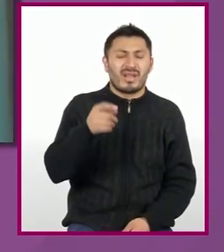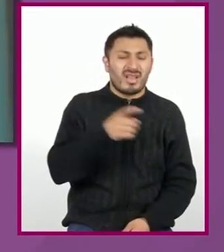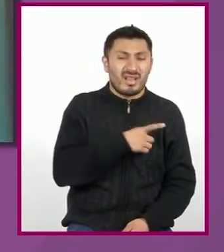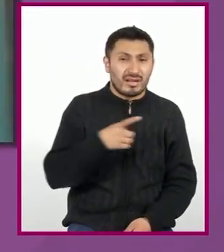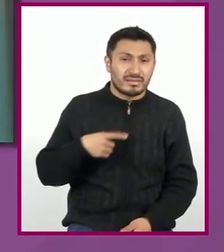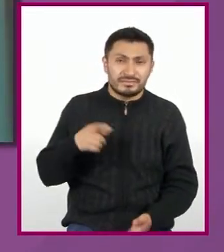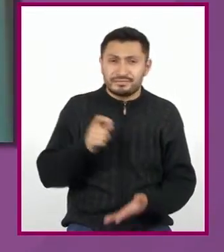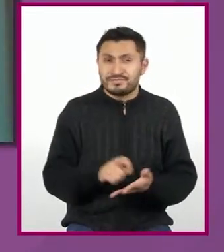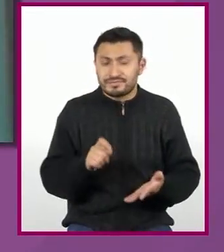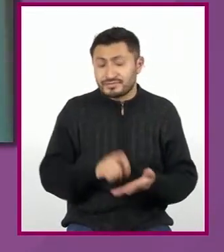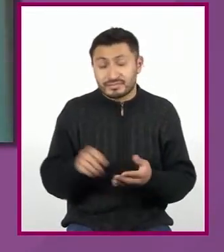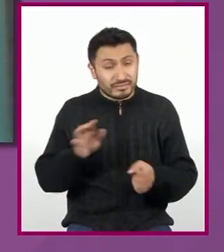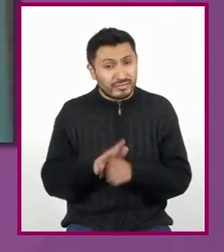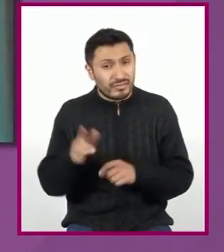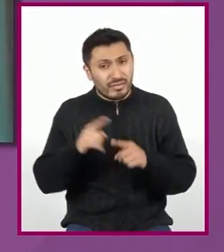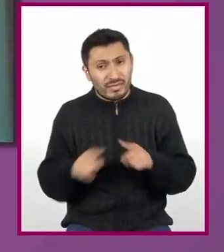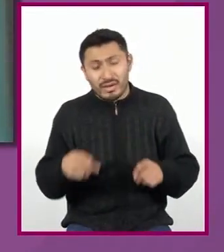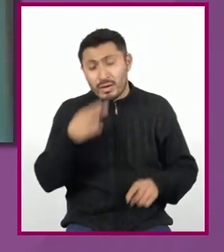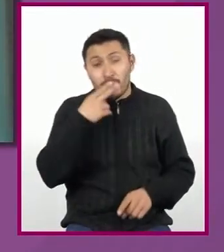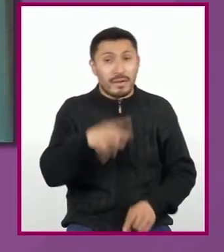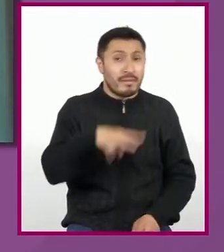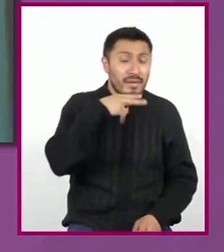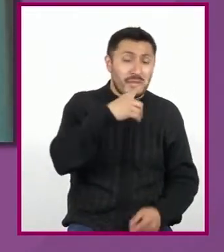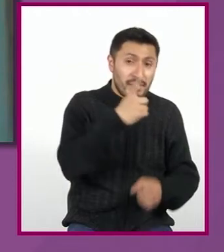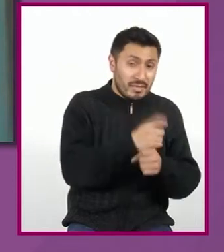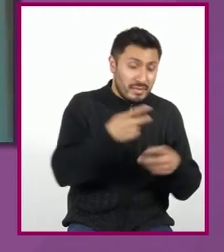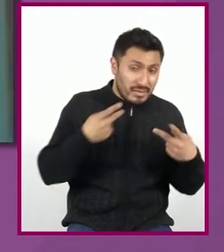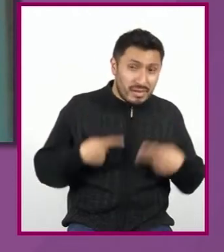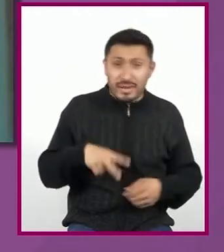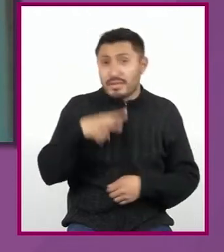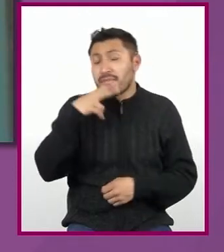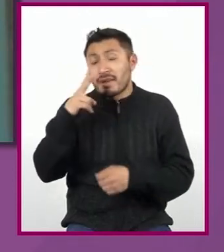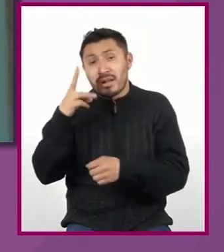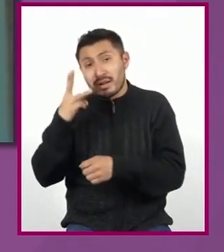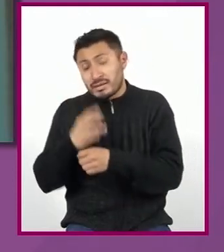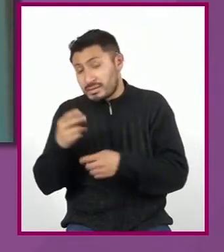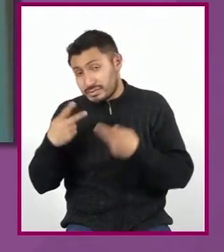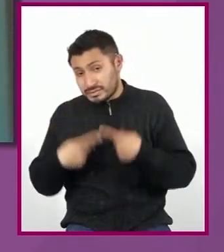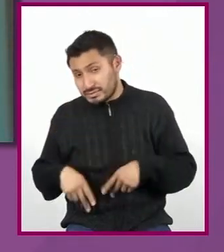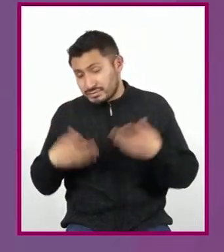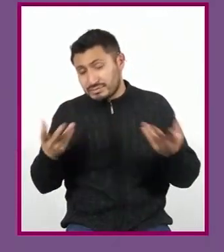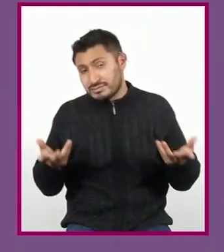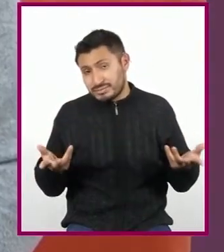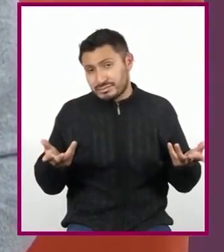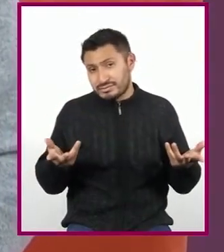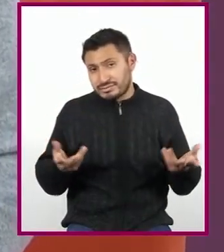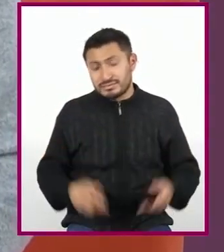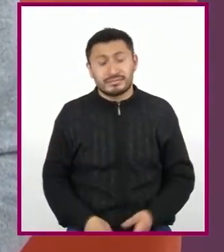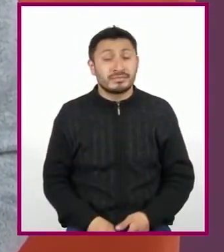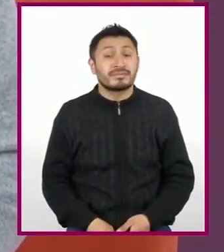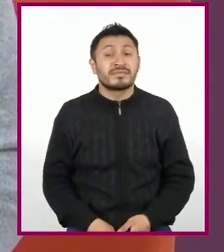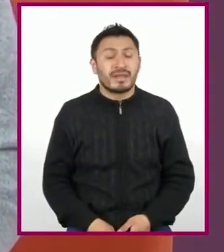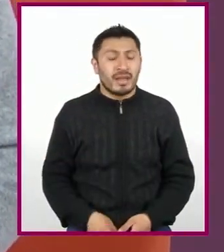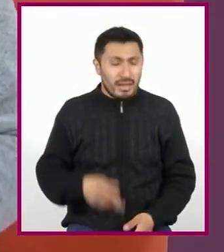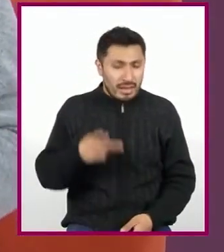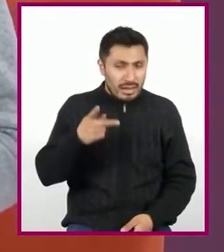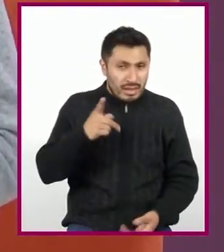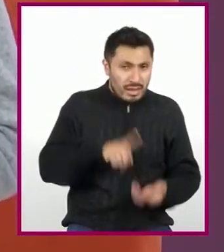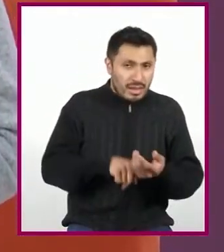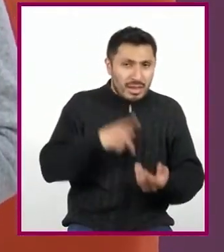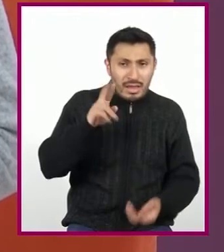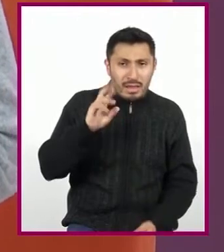El estilo que el prologuista desarrolla depende del compromiso que adquiera con la obra. Por eso es muy importante